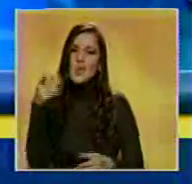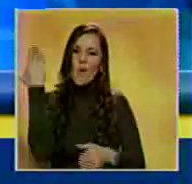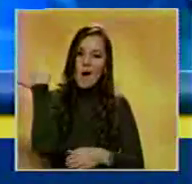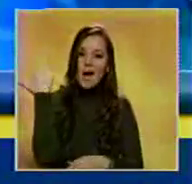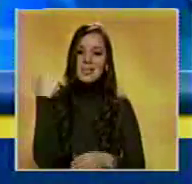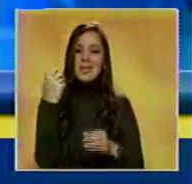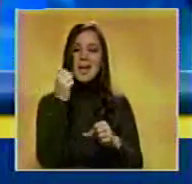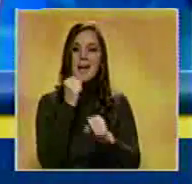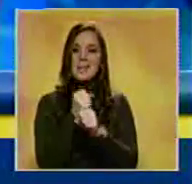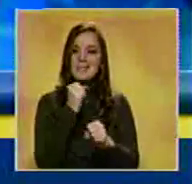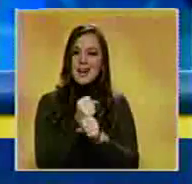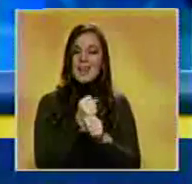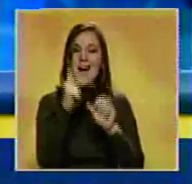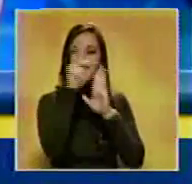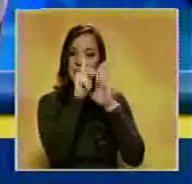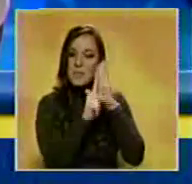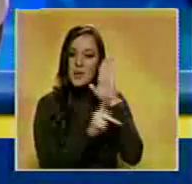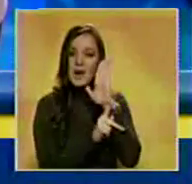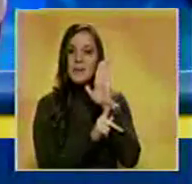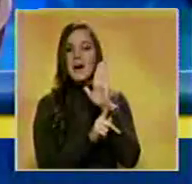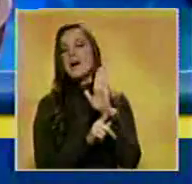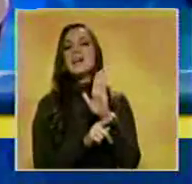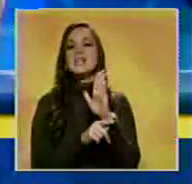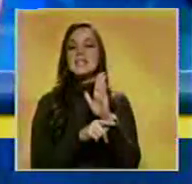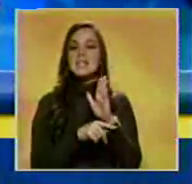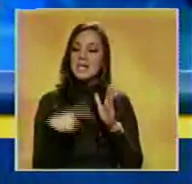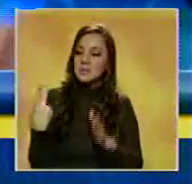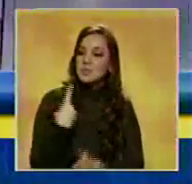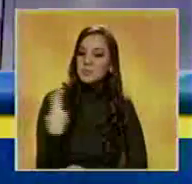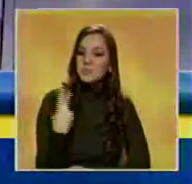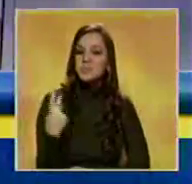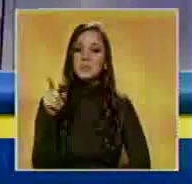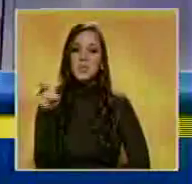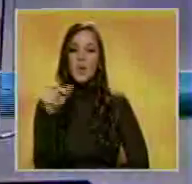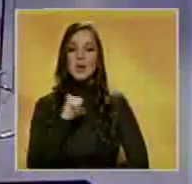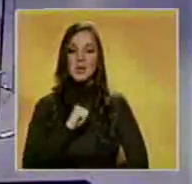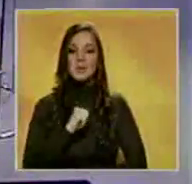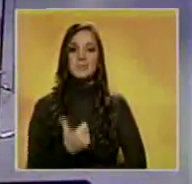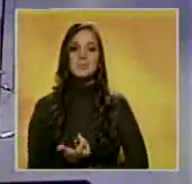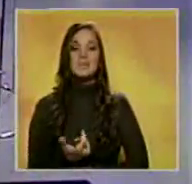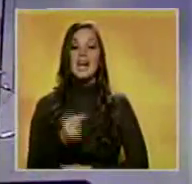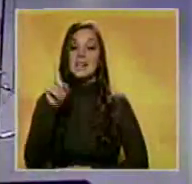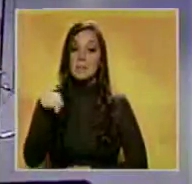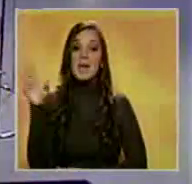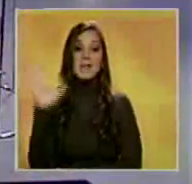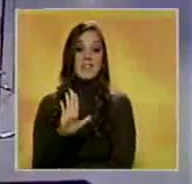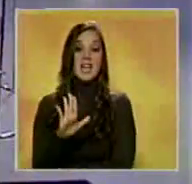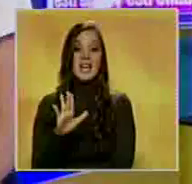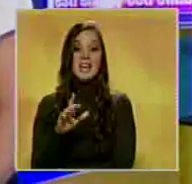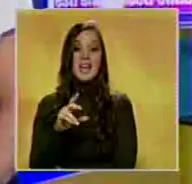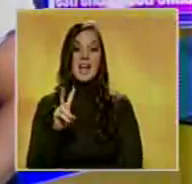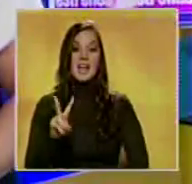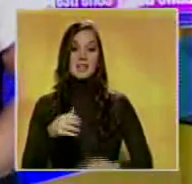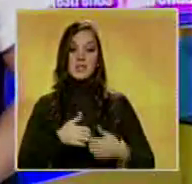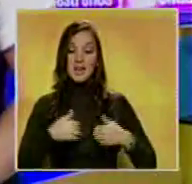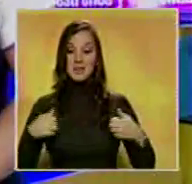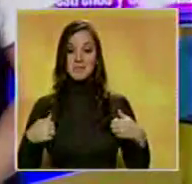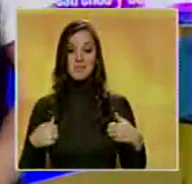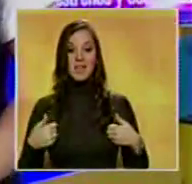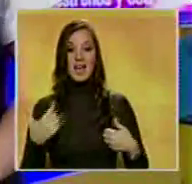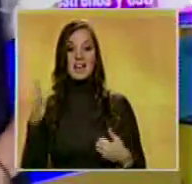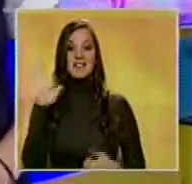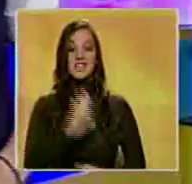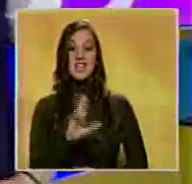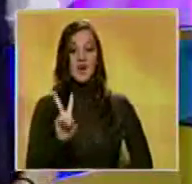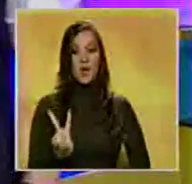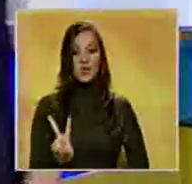todo lo que has venido cosechando, que han sido muchísimos éxitos, y por supuesto nos vas a hablar de ese gran disco, que además vino un Víctor por partida doble. Vamos sí, a ver aquí. Vinieron dos